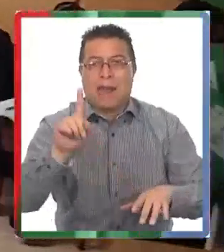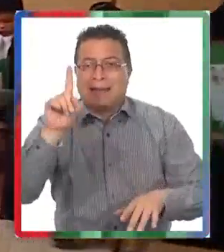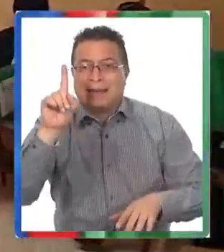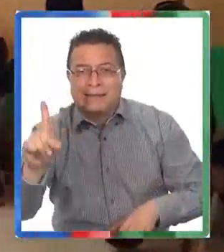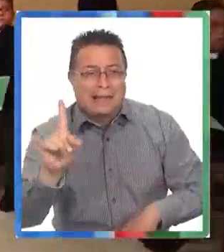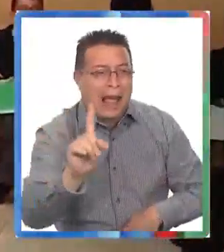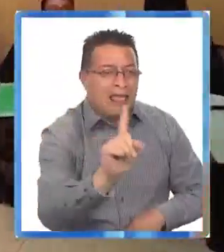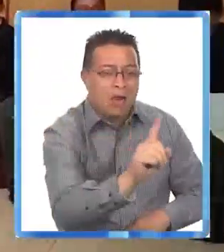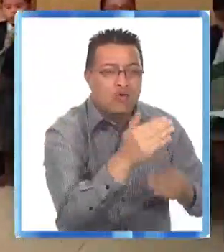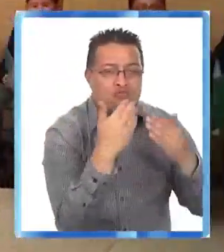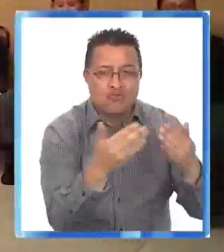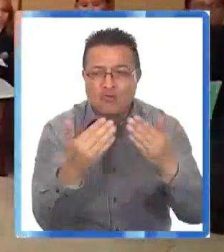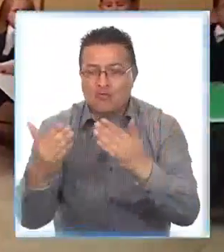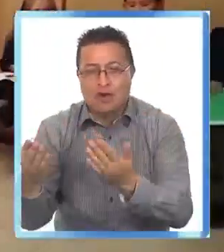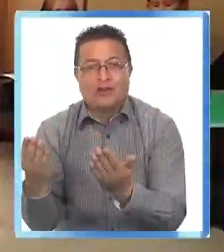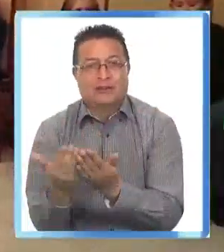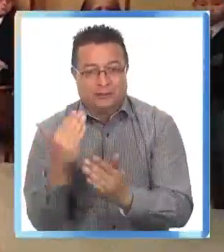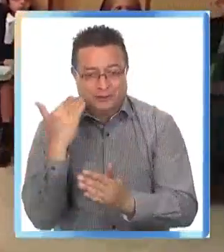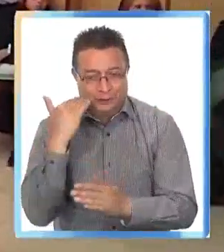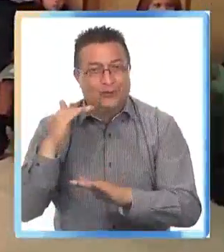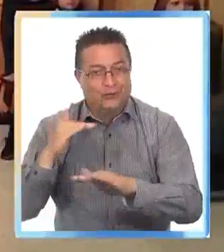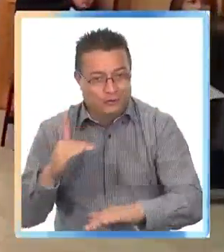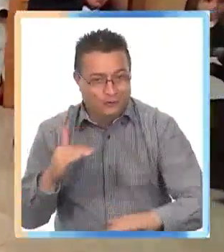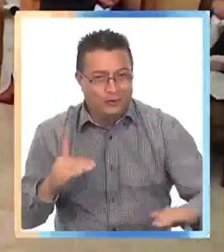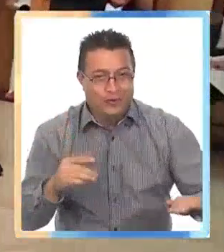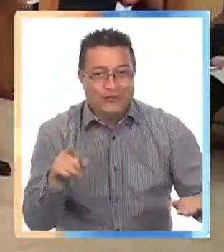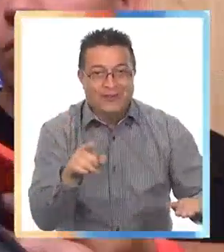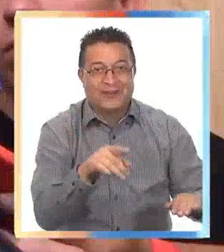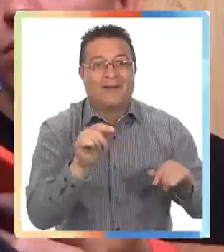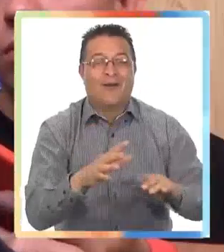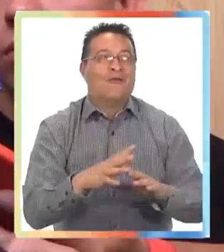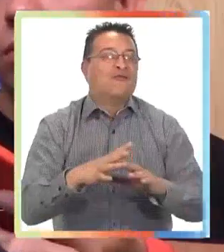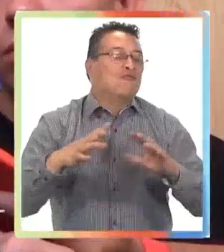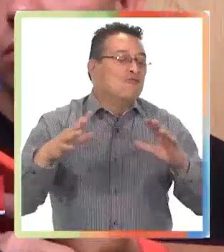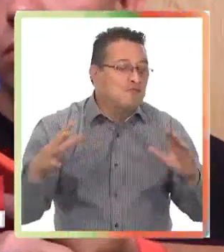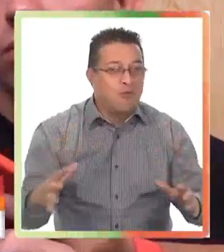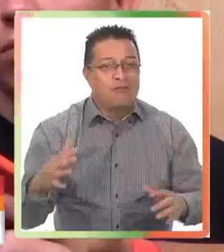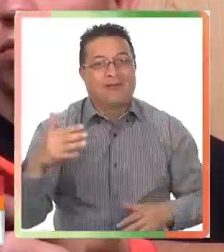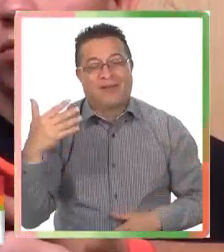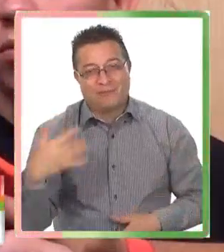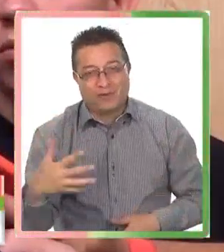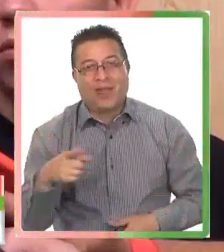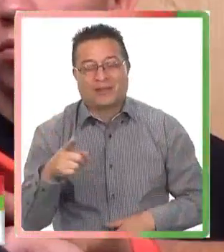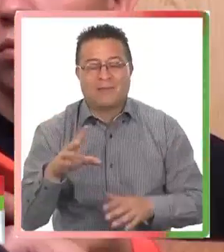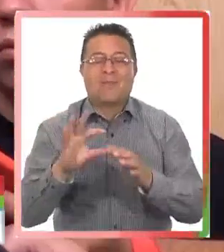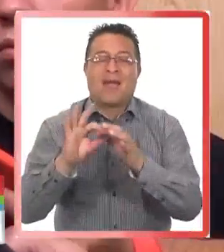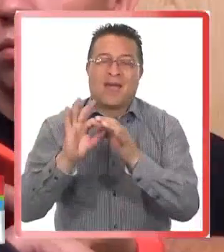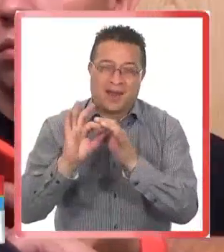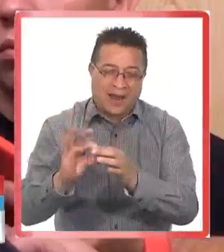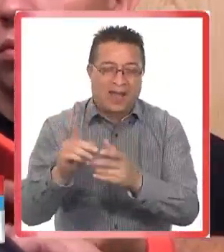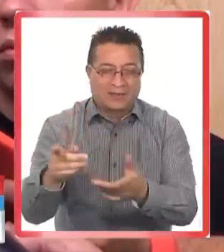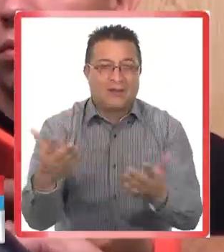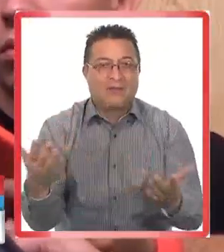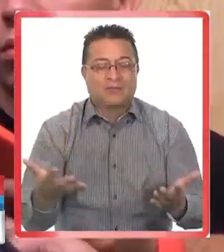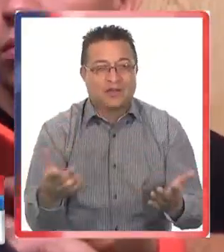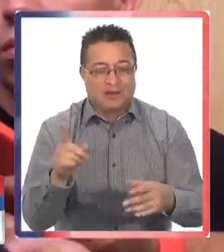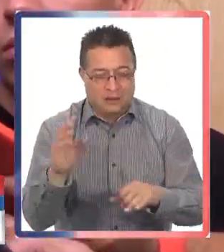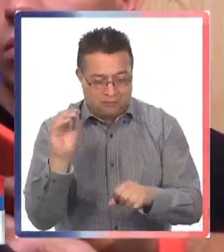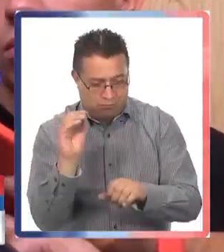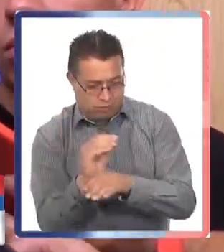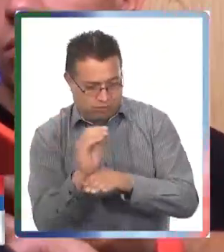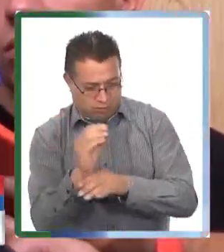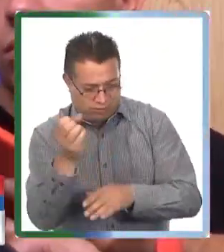para cada uno de los escolares que son pequeñitos y pequeñitas, yo creo que es muy relevante y eso se agradece porque realmente va a